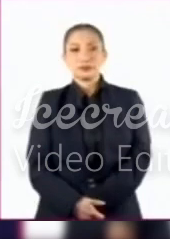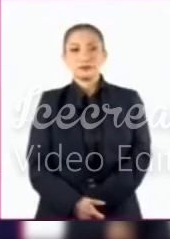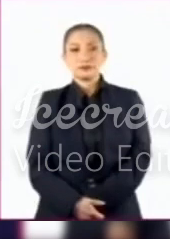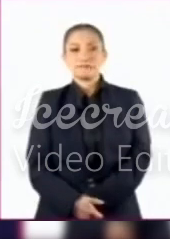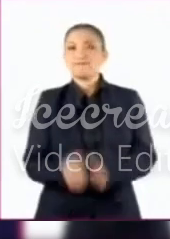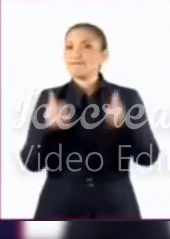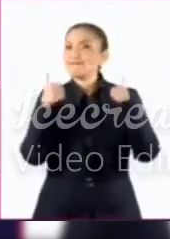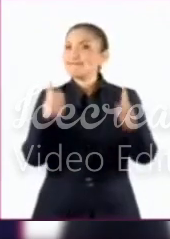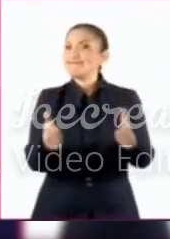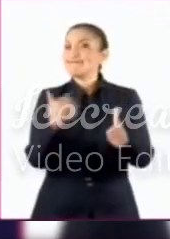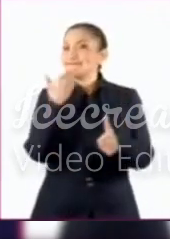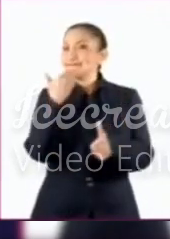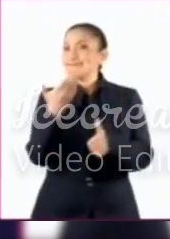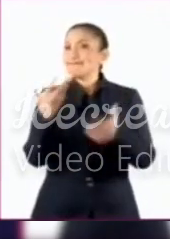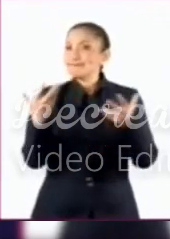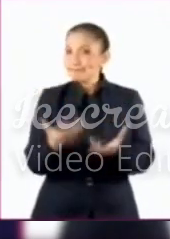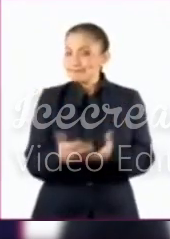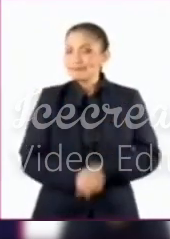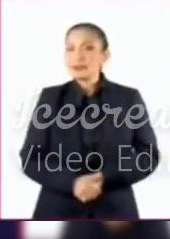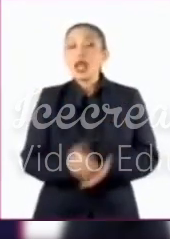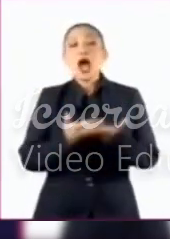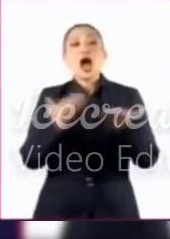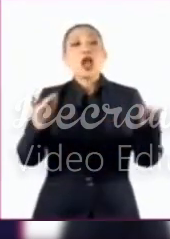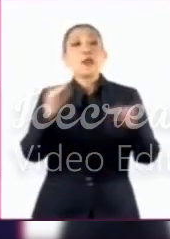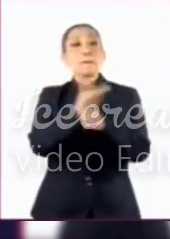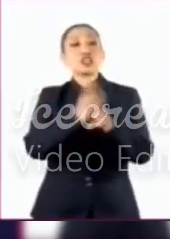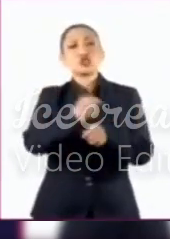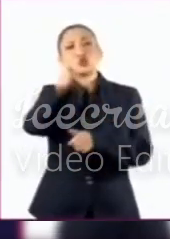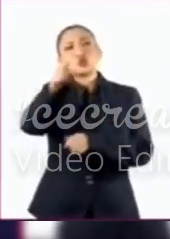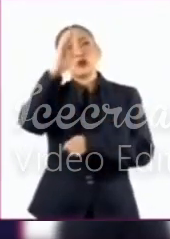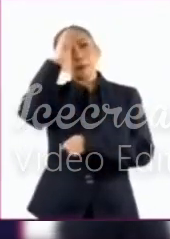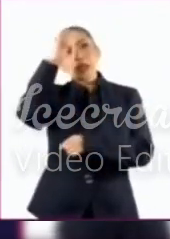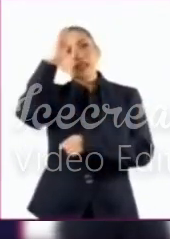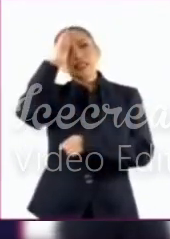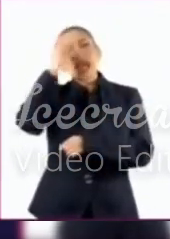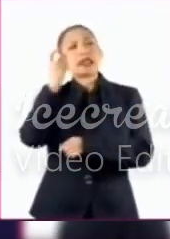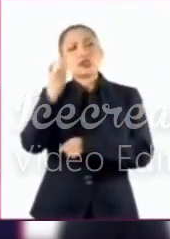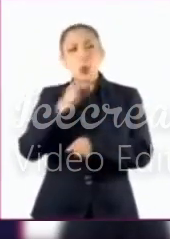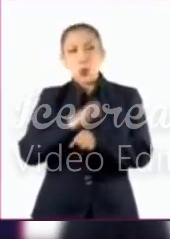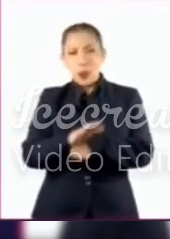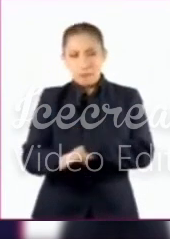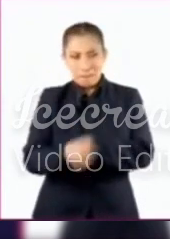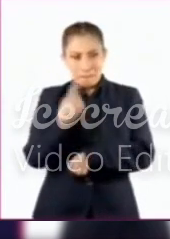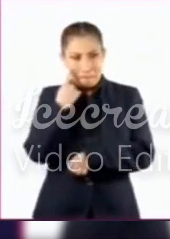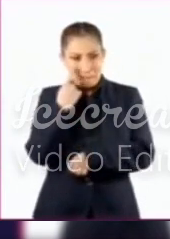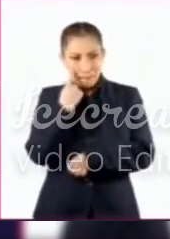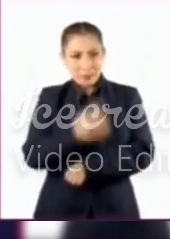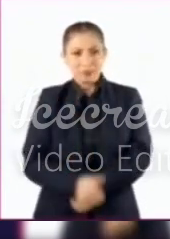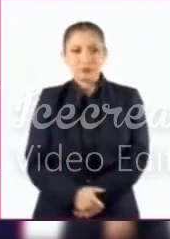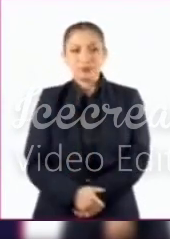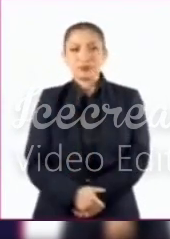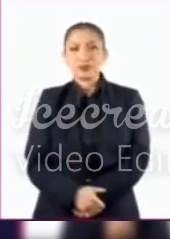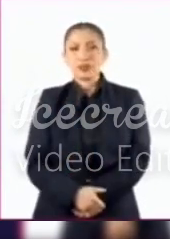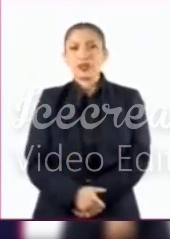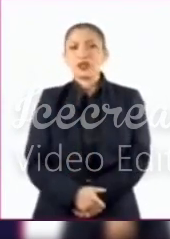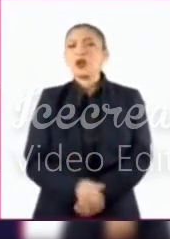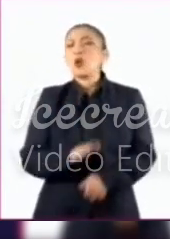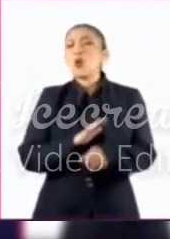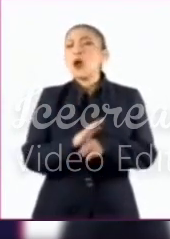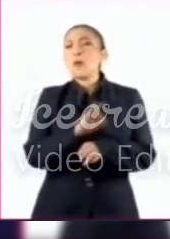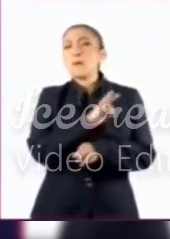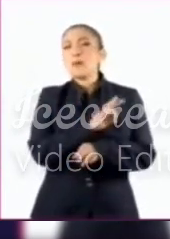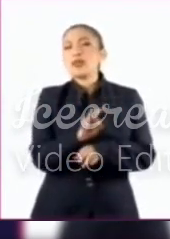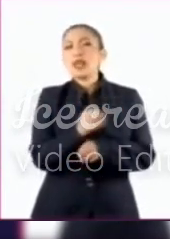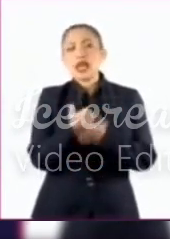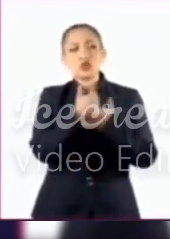Genial, lo han logrado. Ahora los invito a que reflexionen sobre lo siguiente. ¿Qué pasos pueden usar